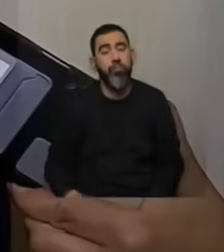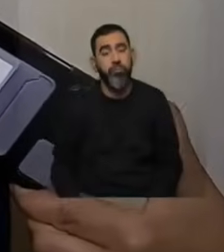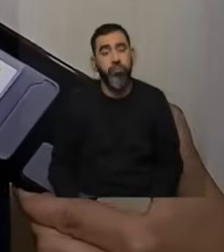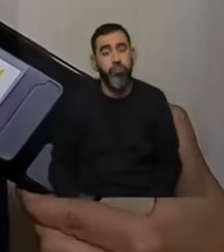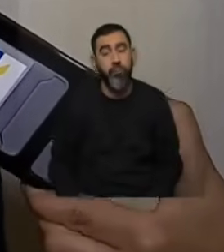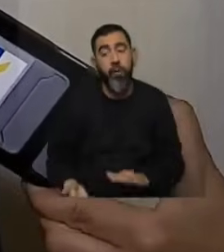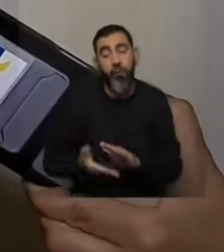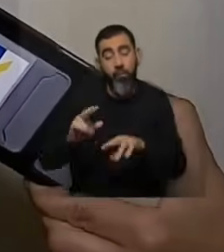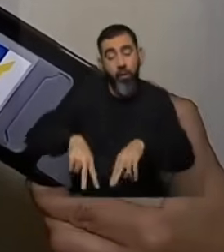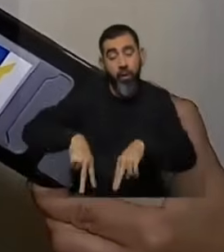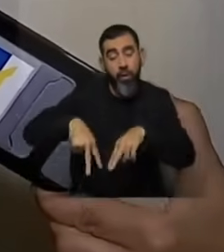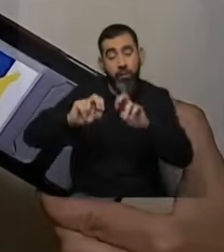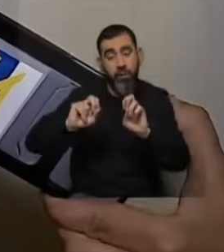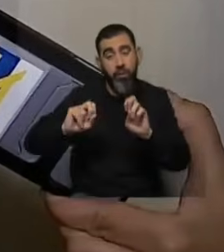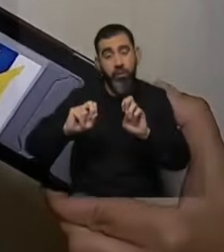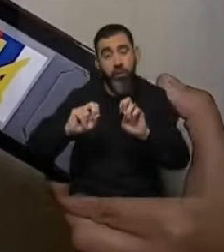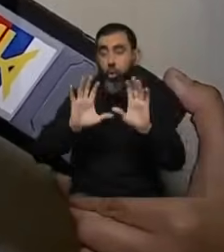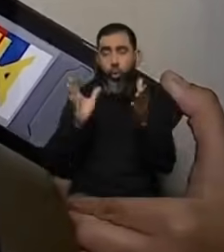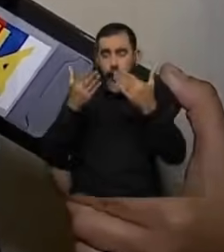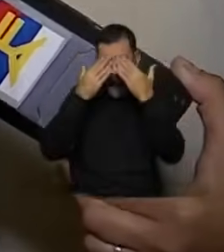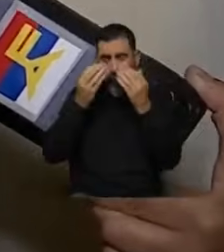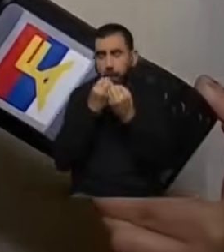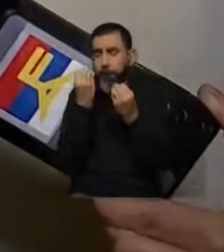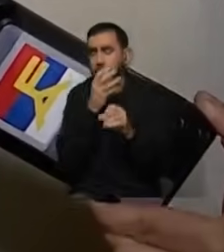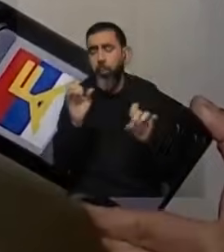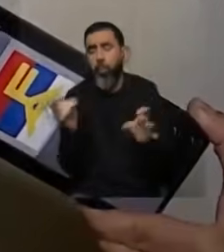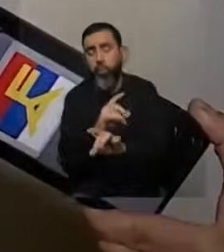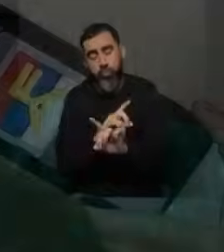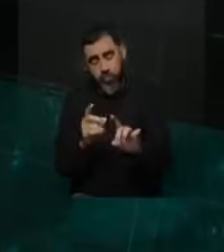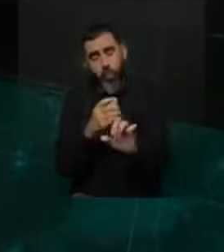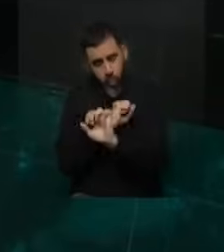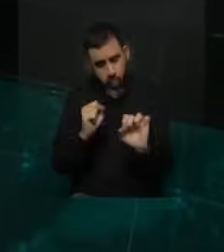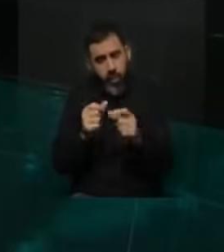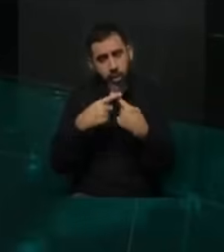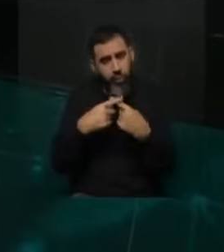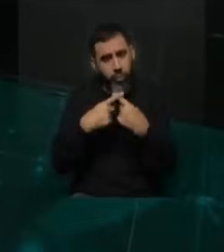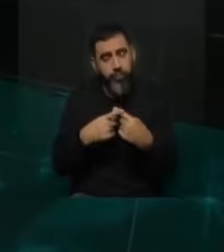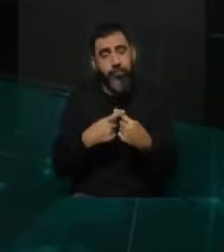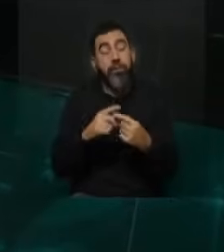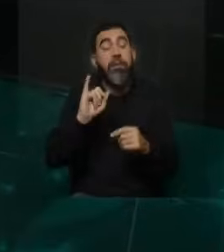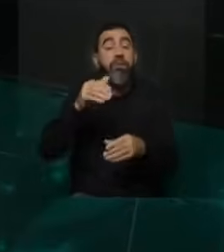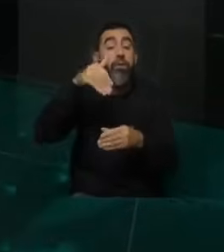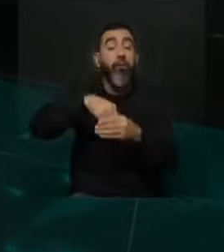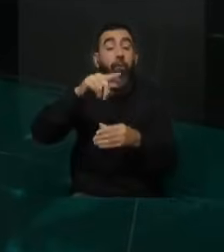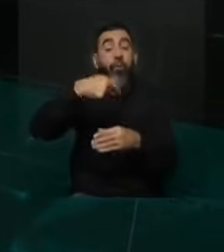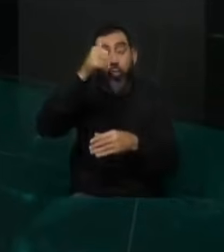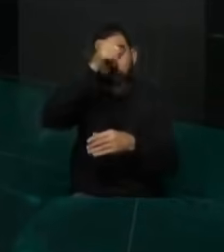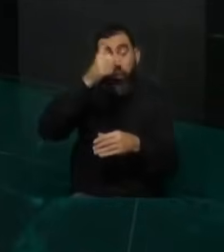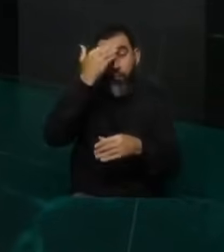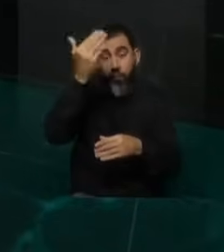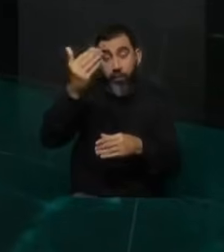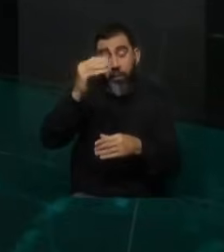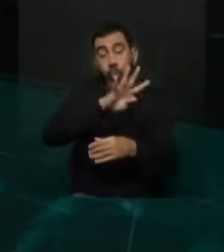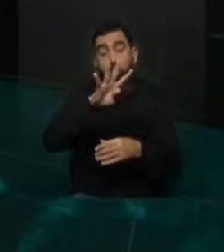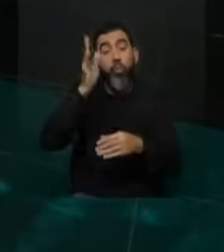analizar Por supuesto porque no estamos cerrados a mejorar el proyecto si las elecciones fueran el próximo domingo el frente amplio